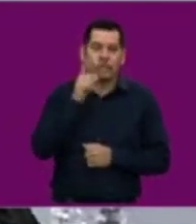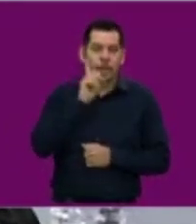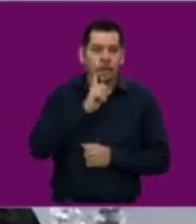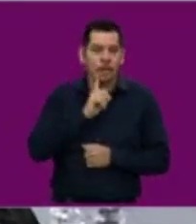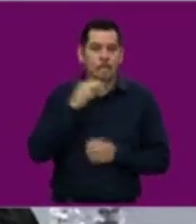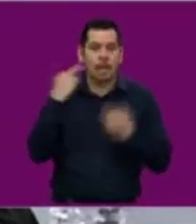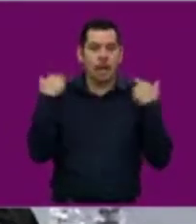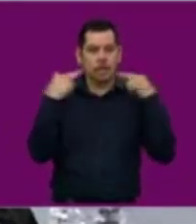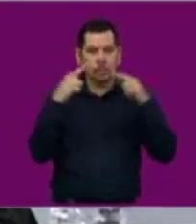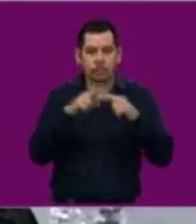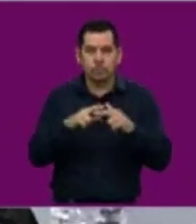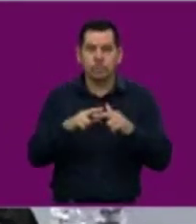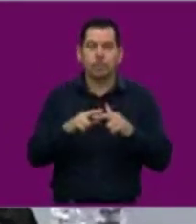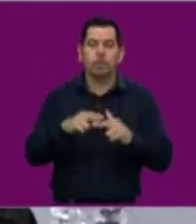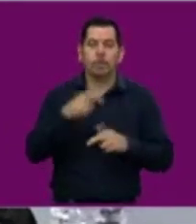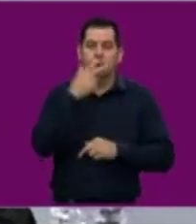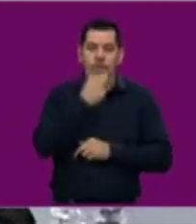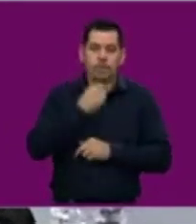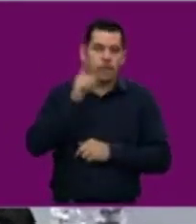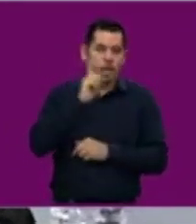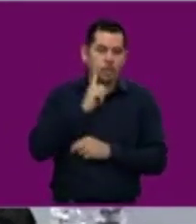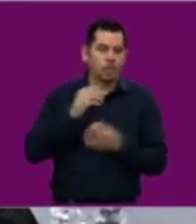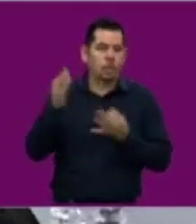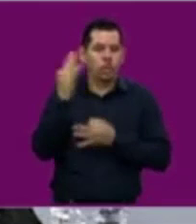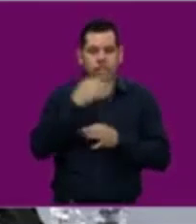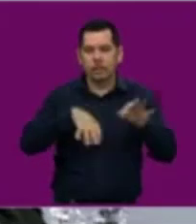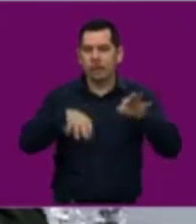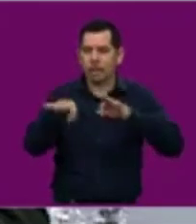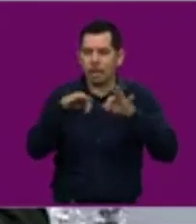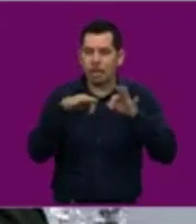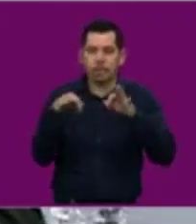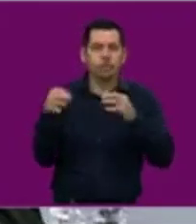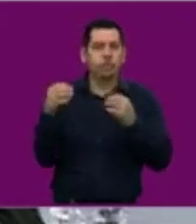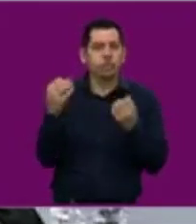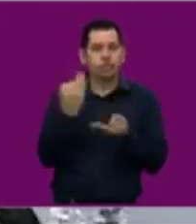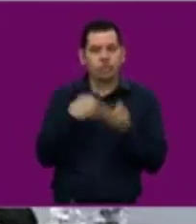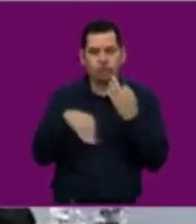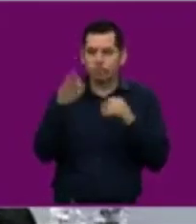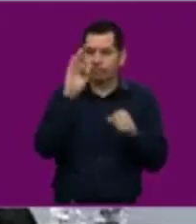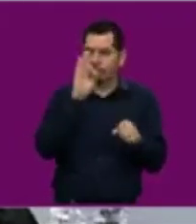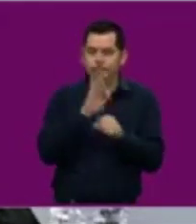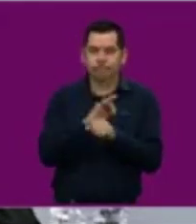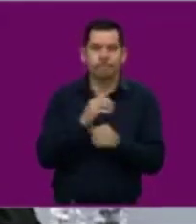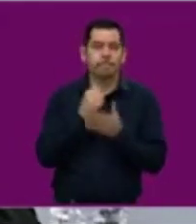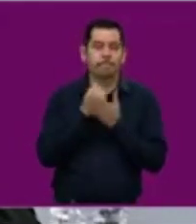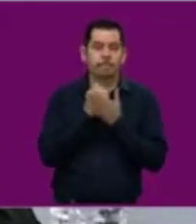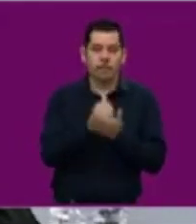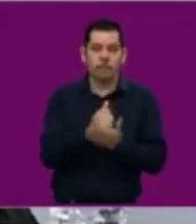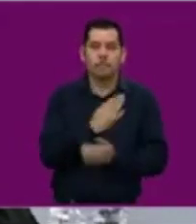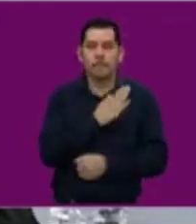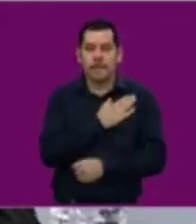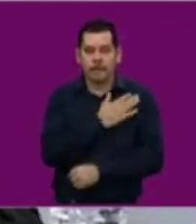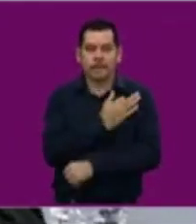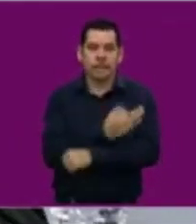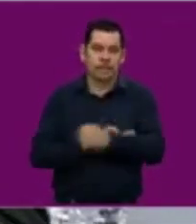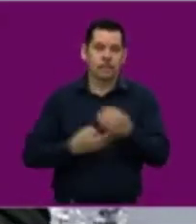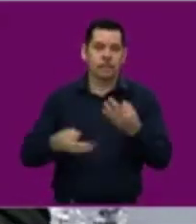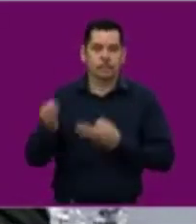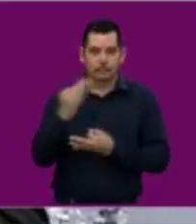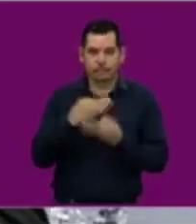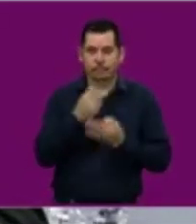en cada una de las instituciones educativas muy buenas tardes a todas ya todos